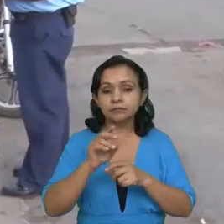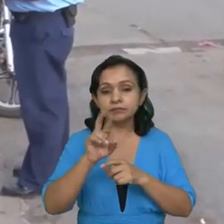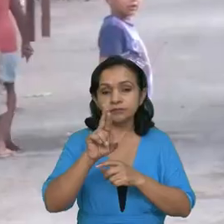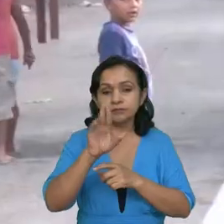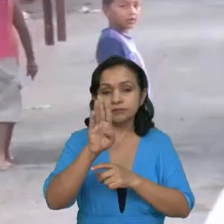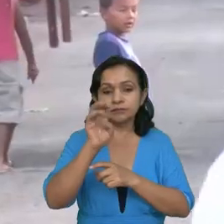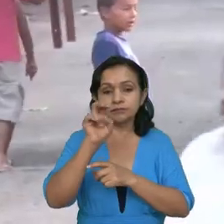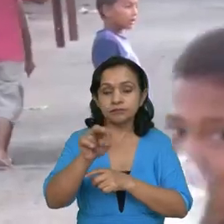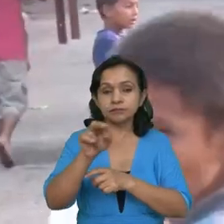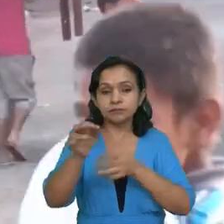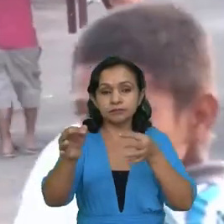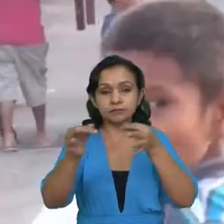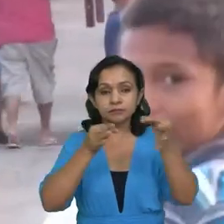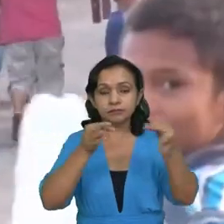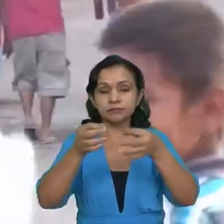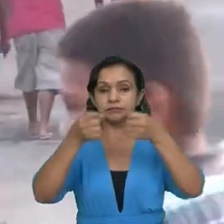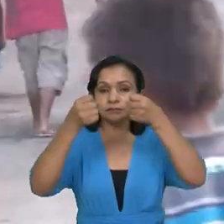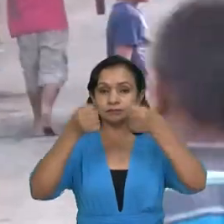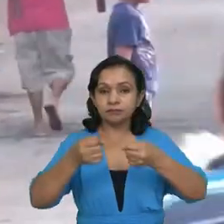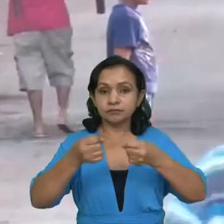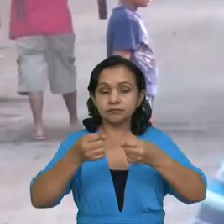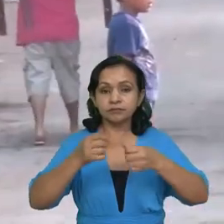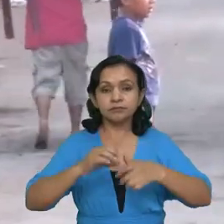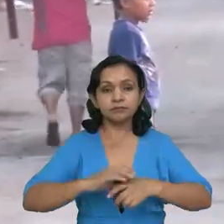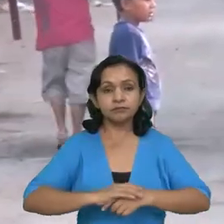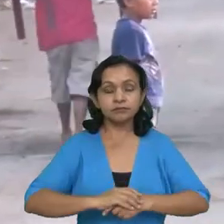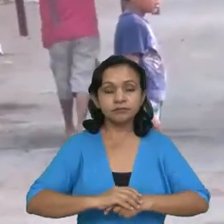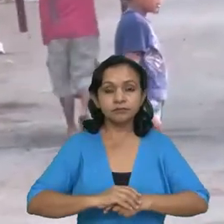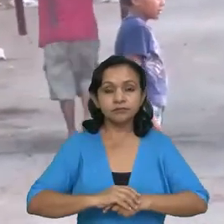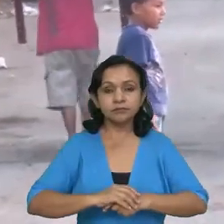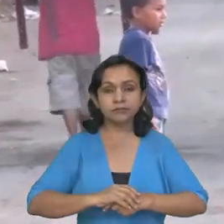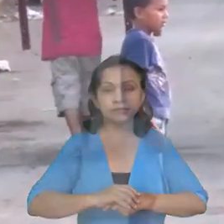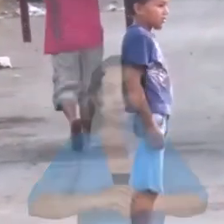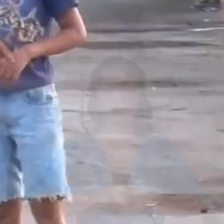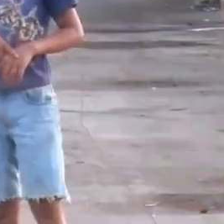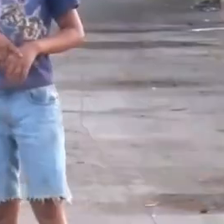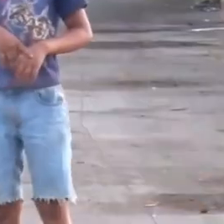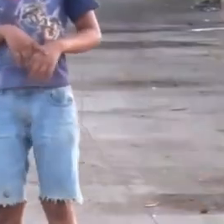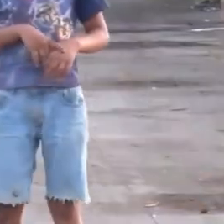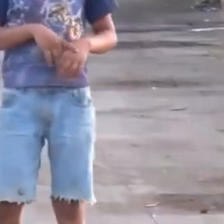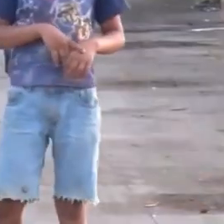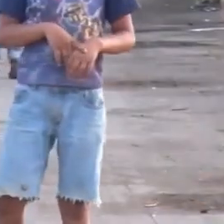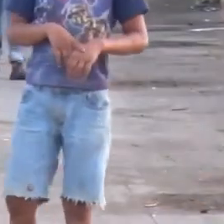rubén castro para el canal parlamentario les informó miguel carranza mena